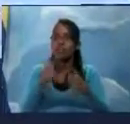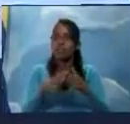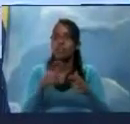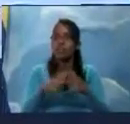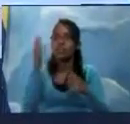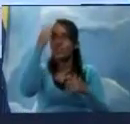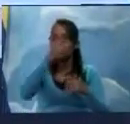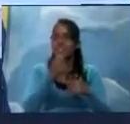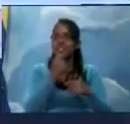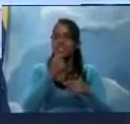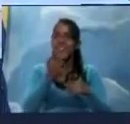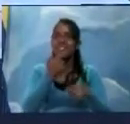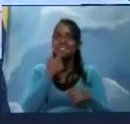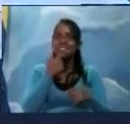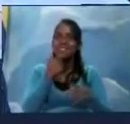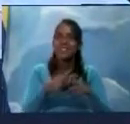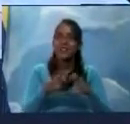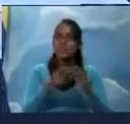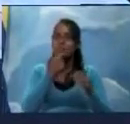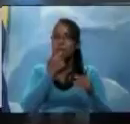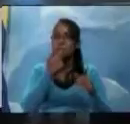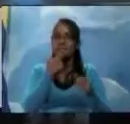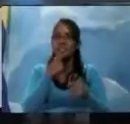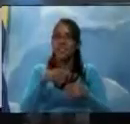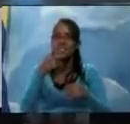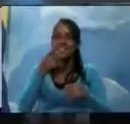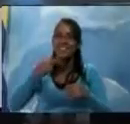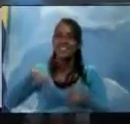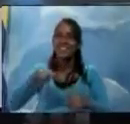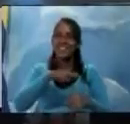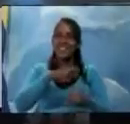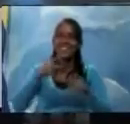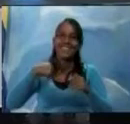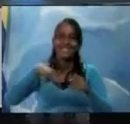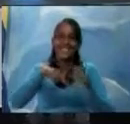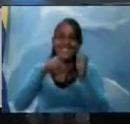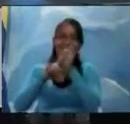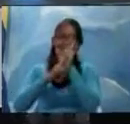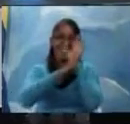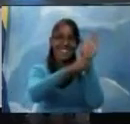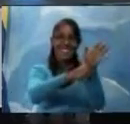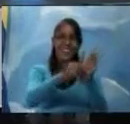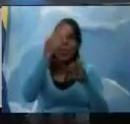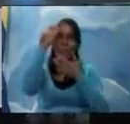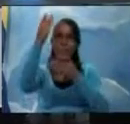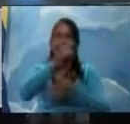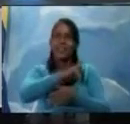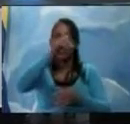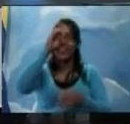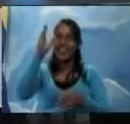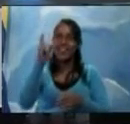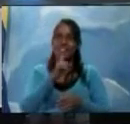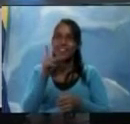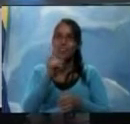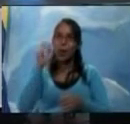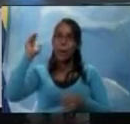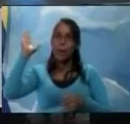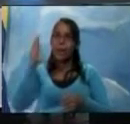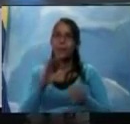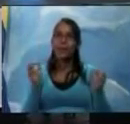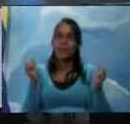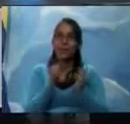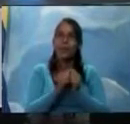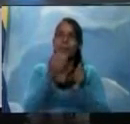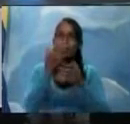linda, qué cosa bonita cuando nosotros nos presentamos delante del Señor y no venimos con